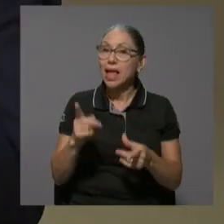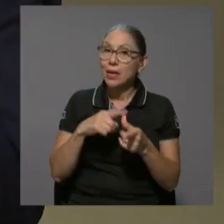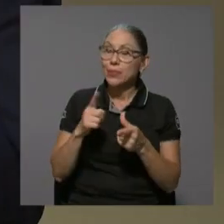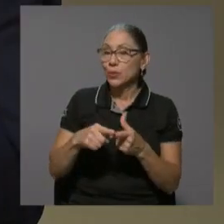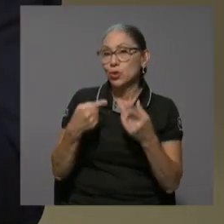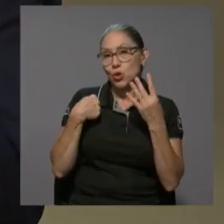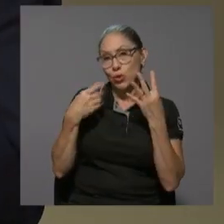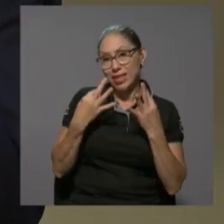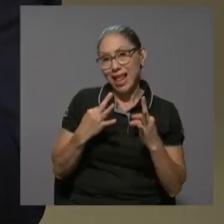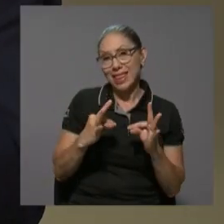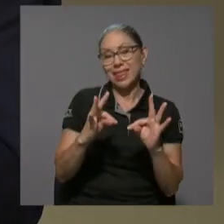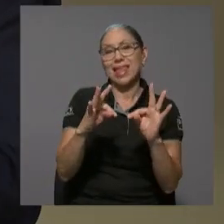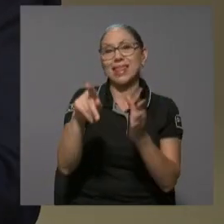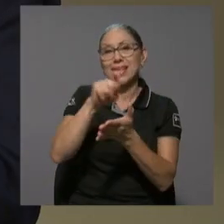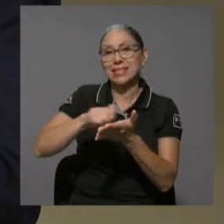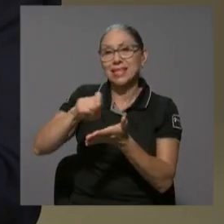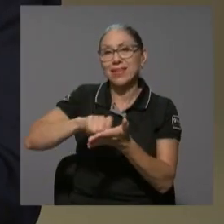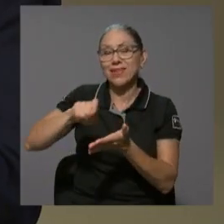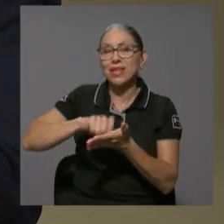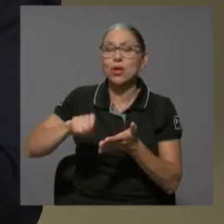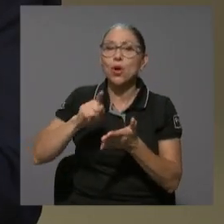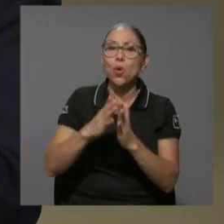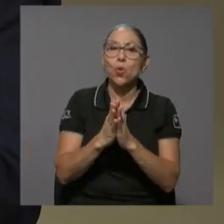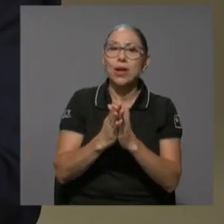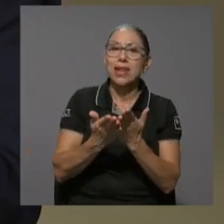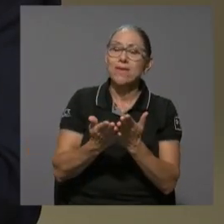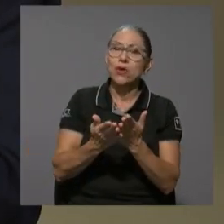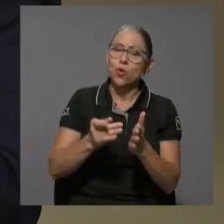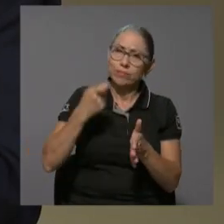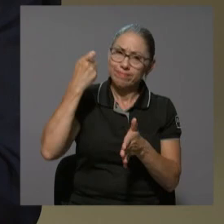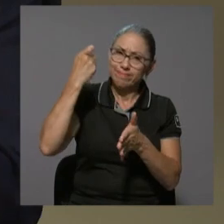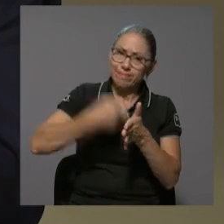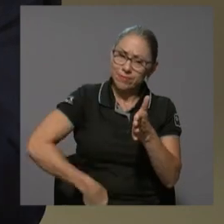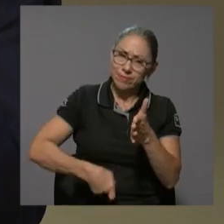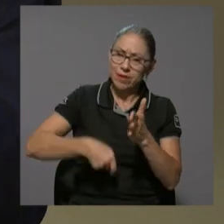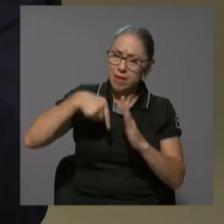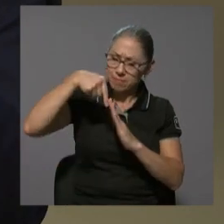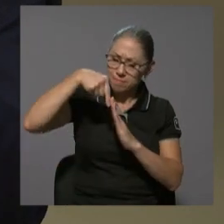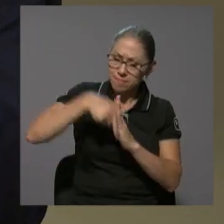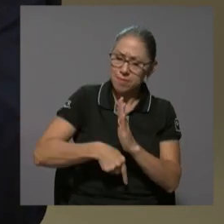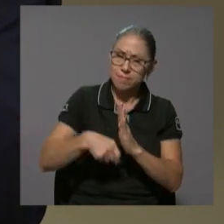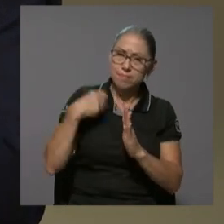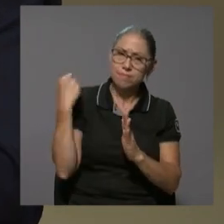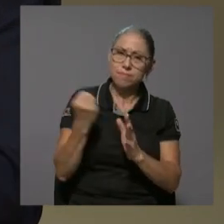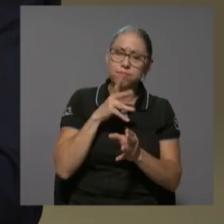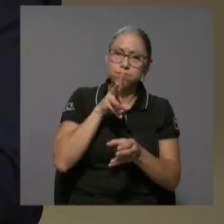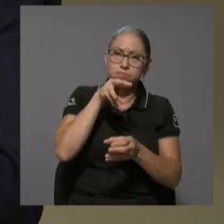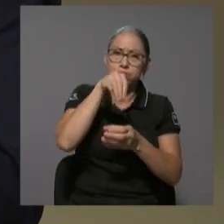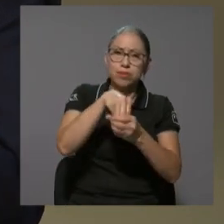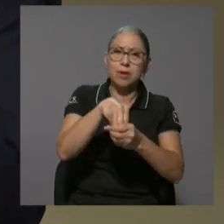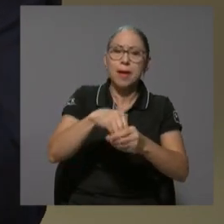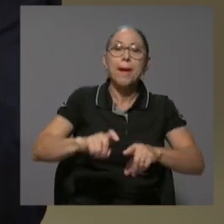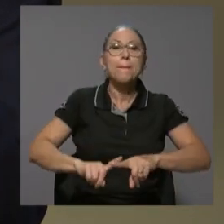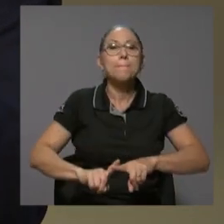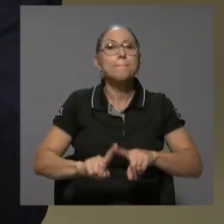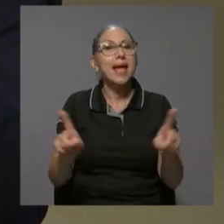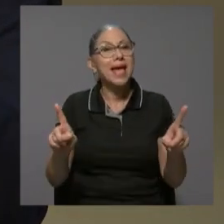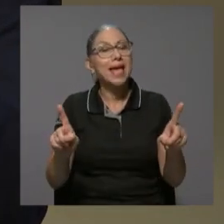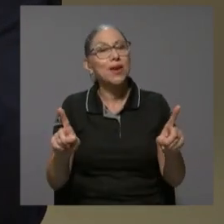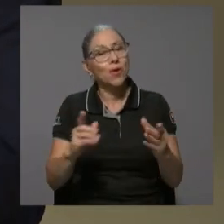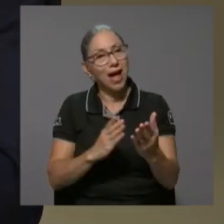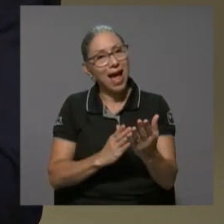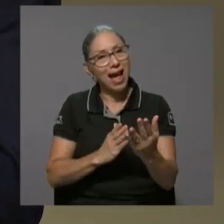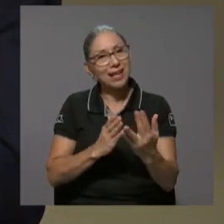de escribir un libro riguroso en su contenido y en su fundamento, pero muy accesible desde el punto de